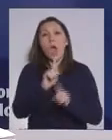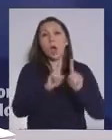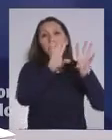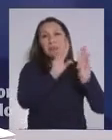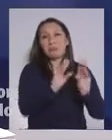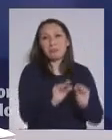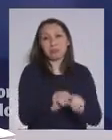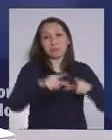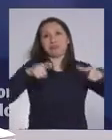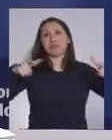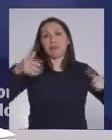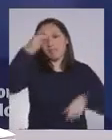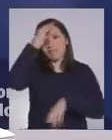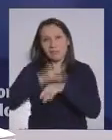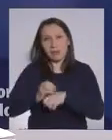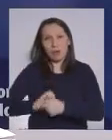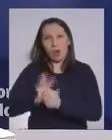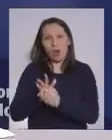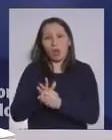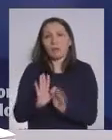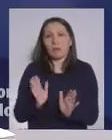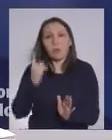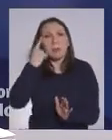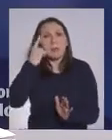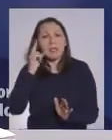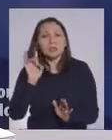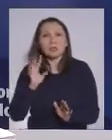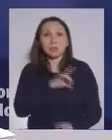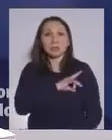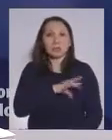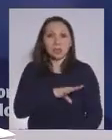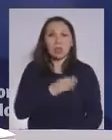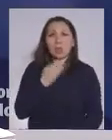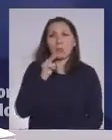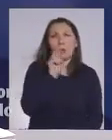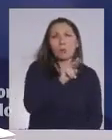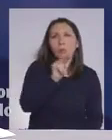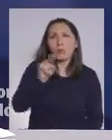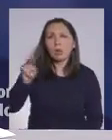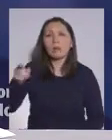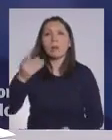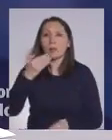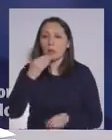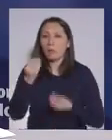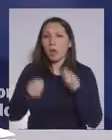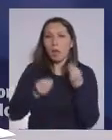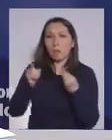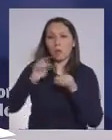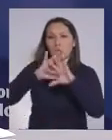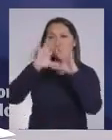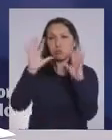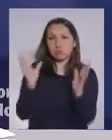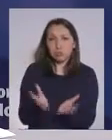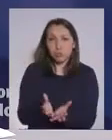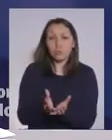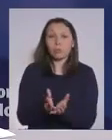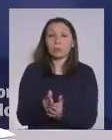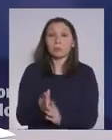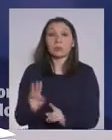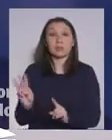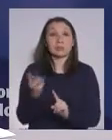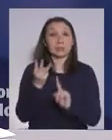cuadros de coronavirus no solamente en chile sino que también como está ocurriendo en el mundo y el